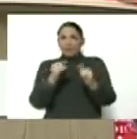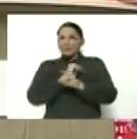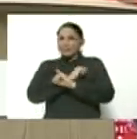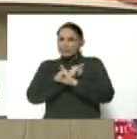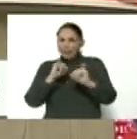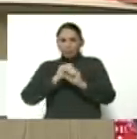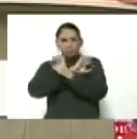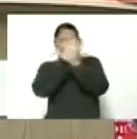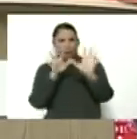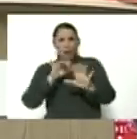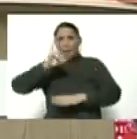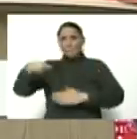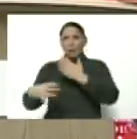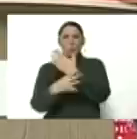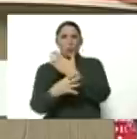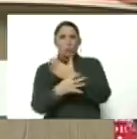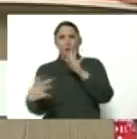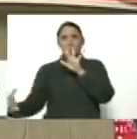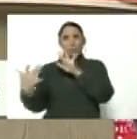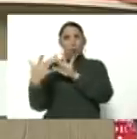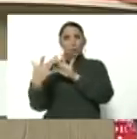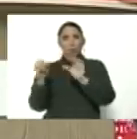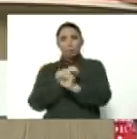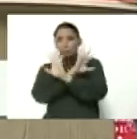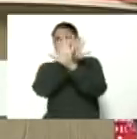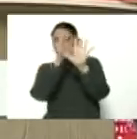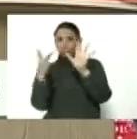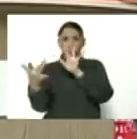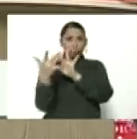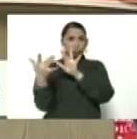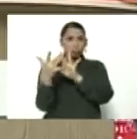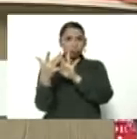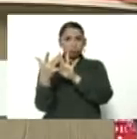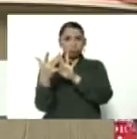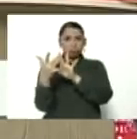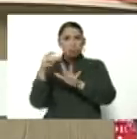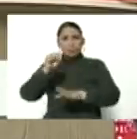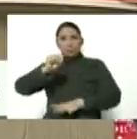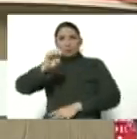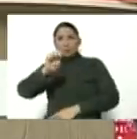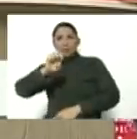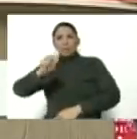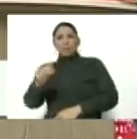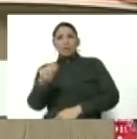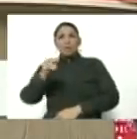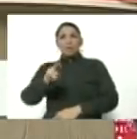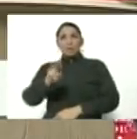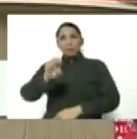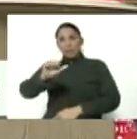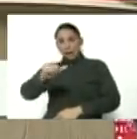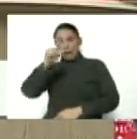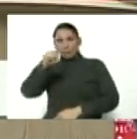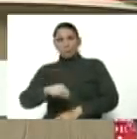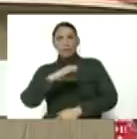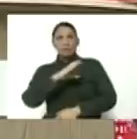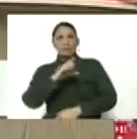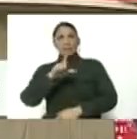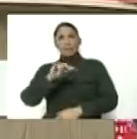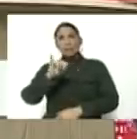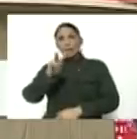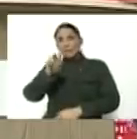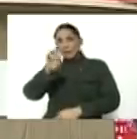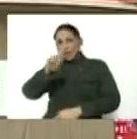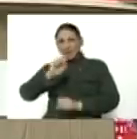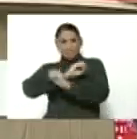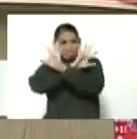la relación de Juan Guaidó, queda clara la relación de Antonio Sequea, queda clara la relación de Cleber Alcalá Cordones, queda clara